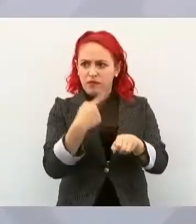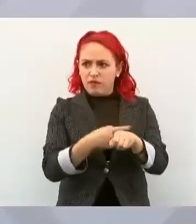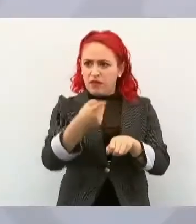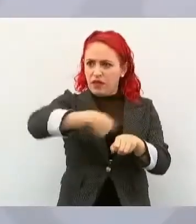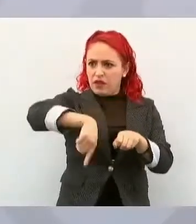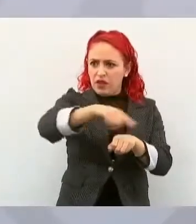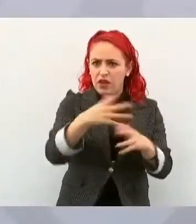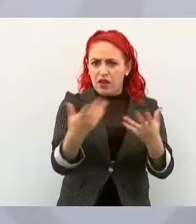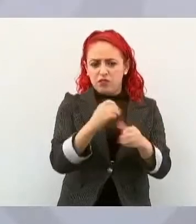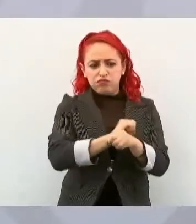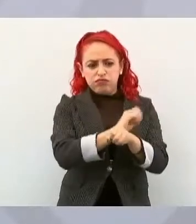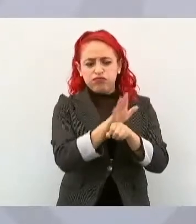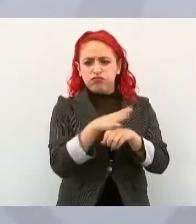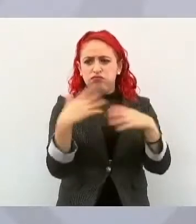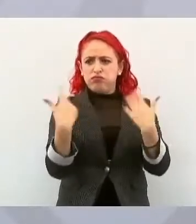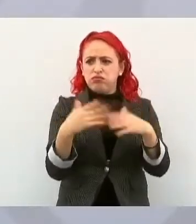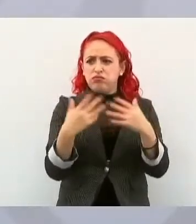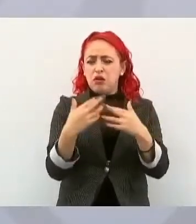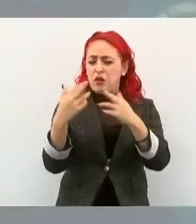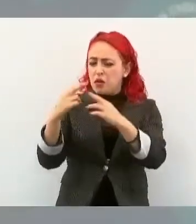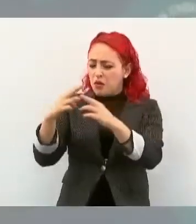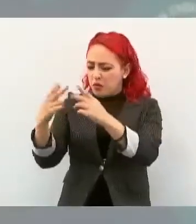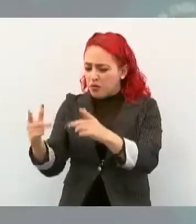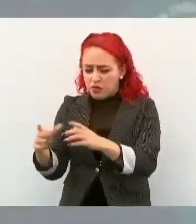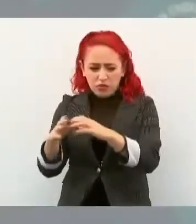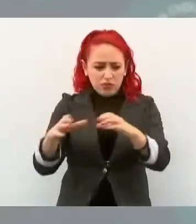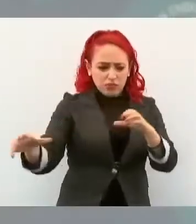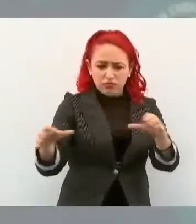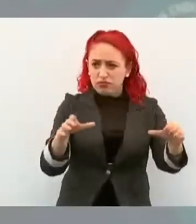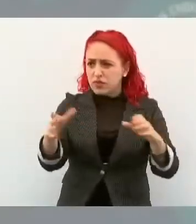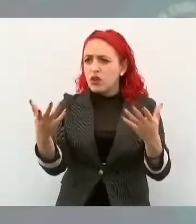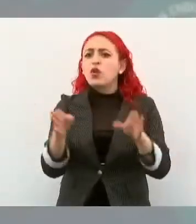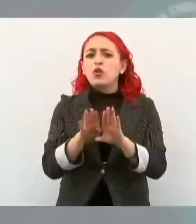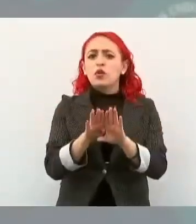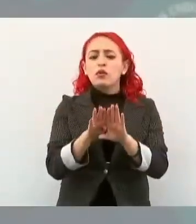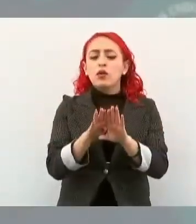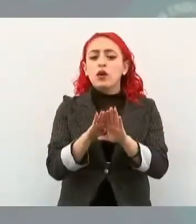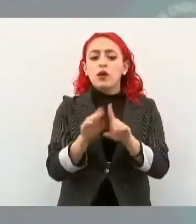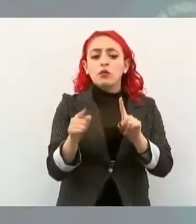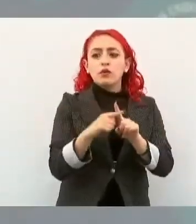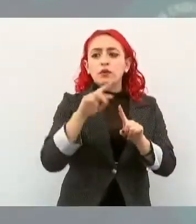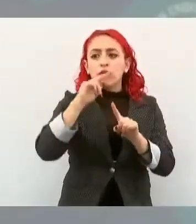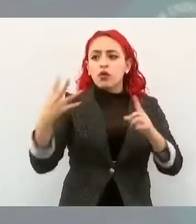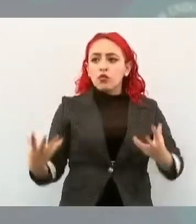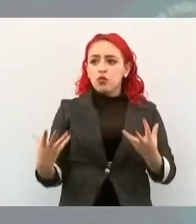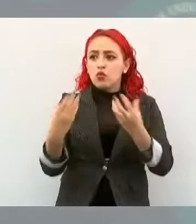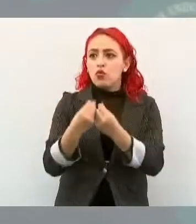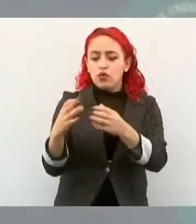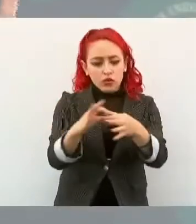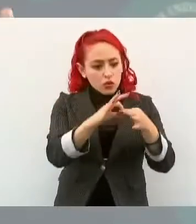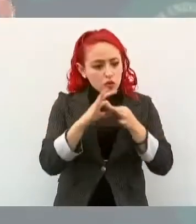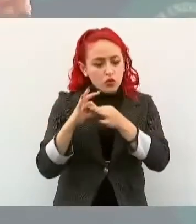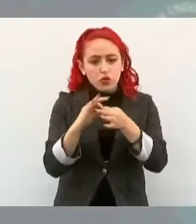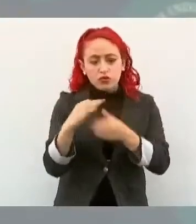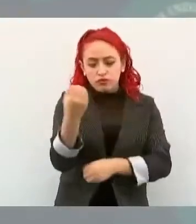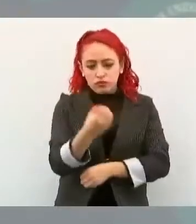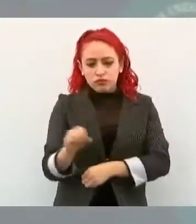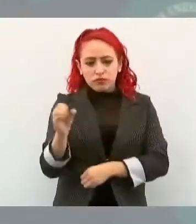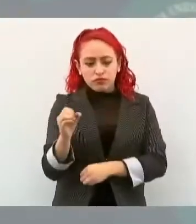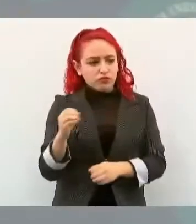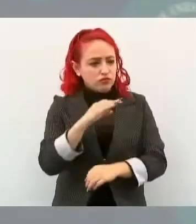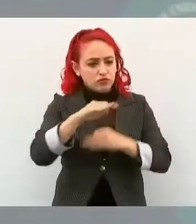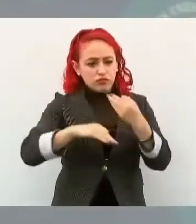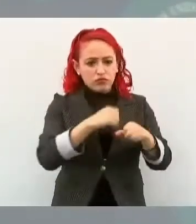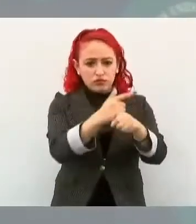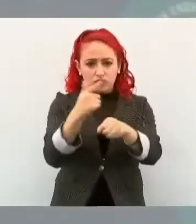enfrentado una pandemia con un sistema fragmentado, tuvo algo positivo, nos unió, nos obligó a identificarnos entre